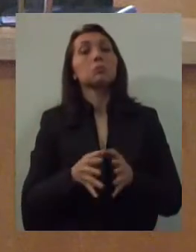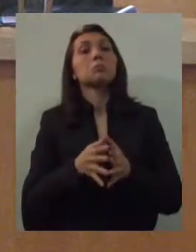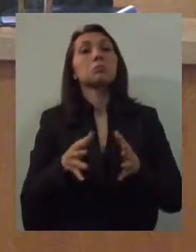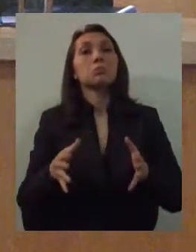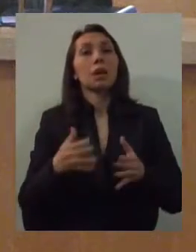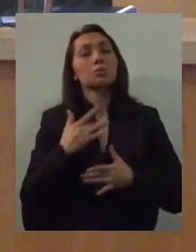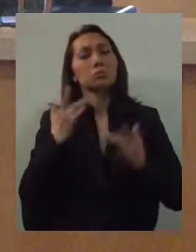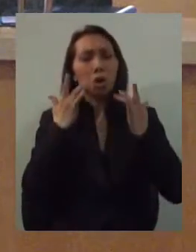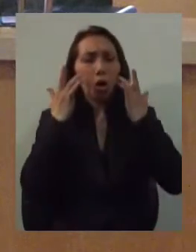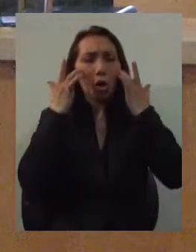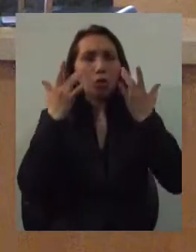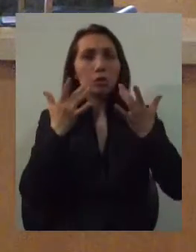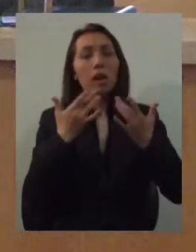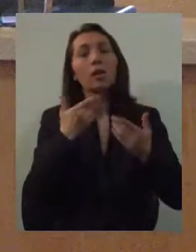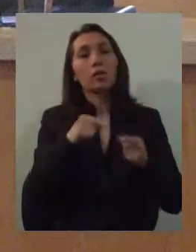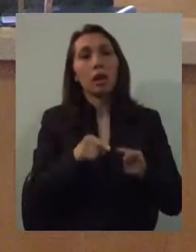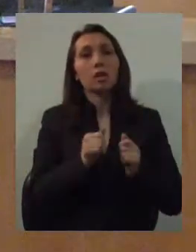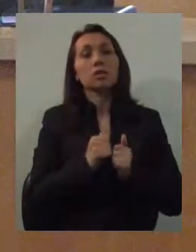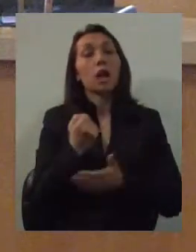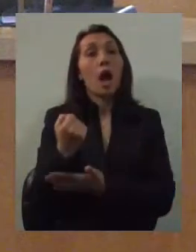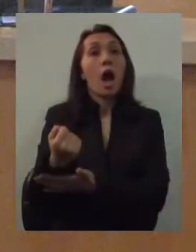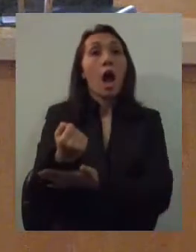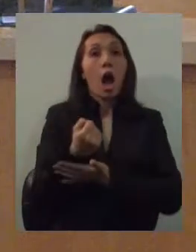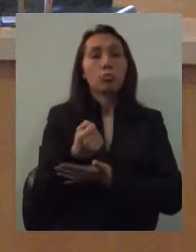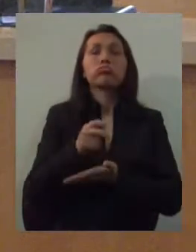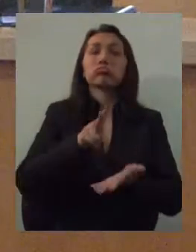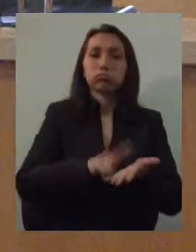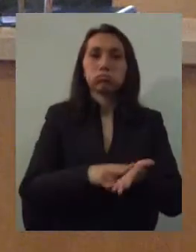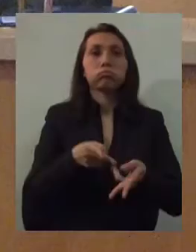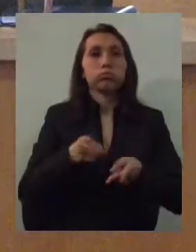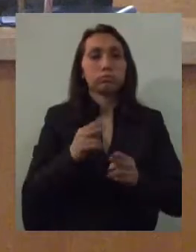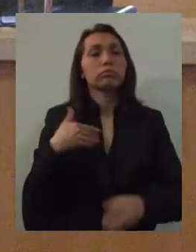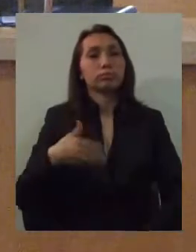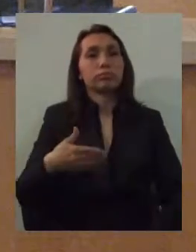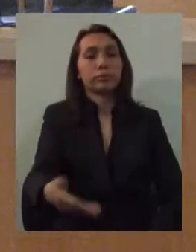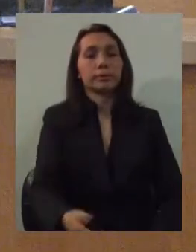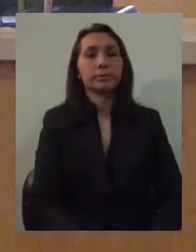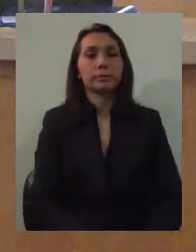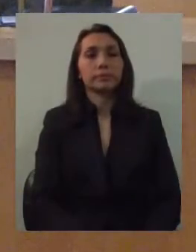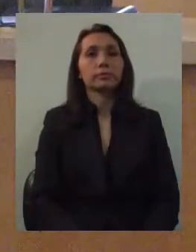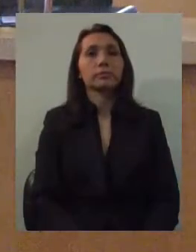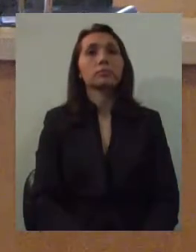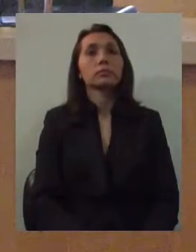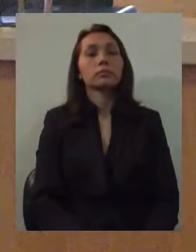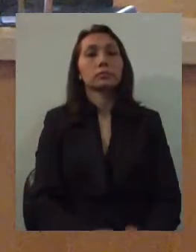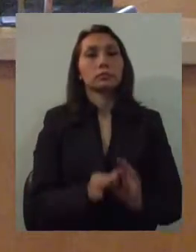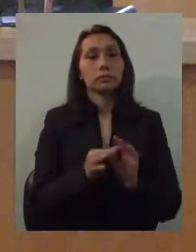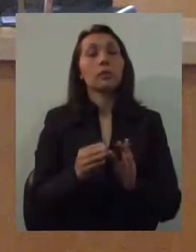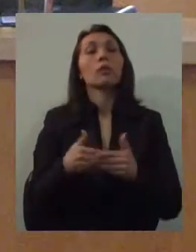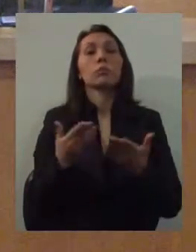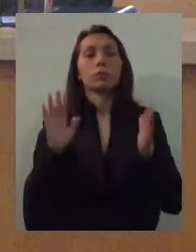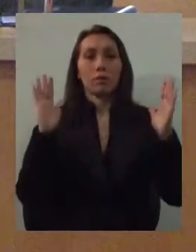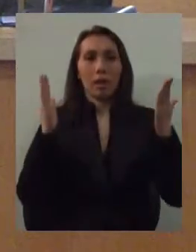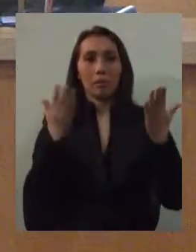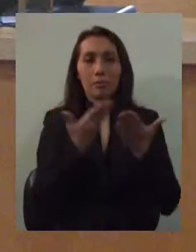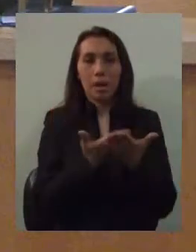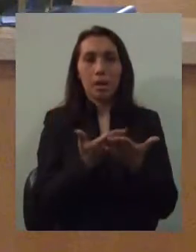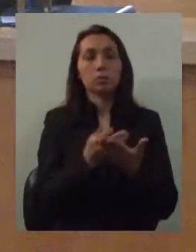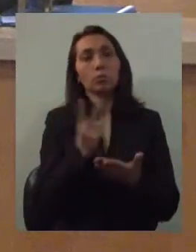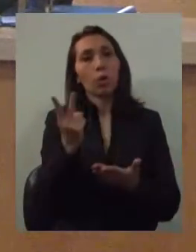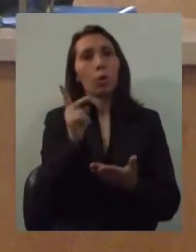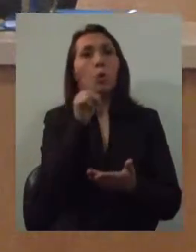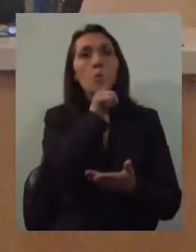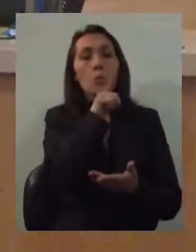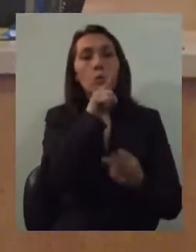más contentos de que la cooperación existe y seguirá. Muchas gracias. Sí. Encantado. Le damos un aplauso entonces a los últimos